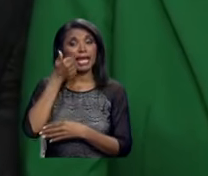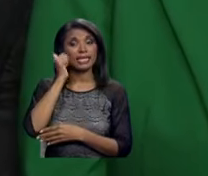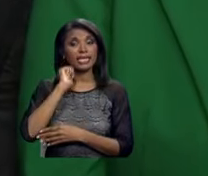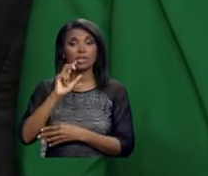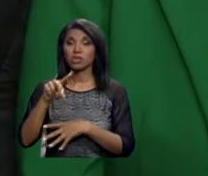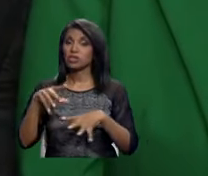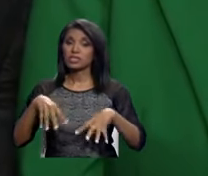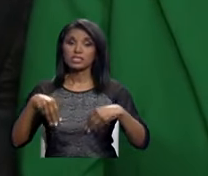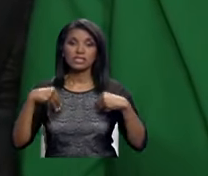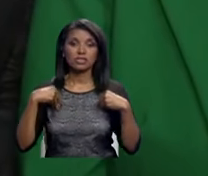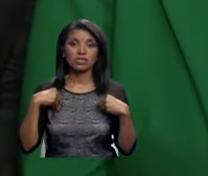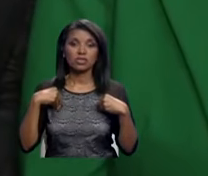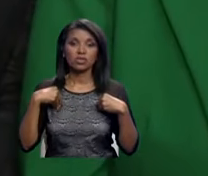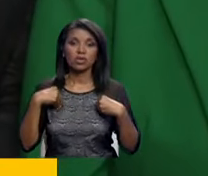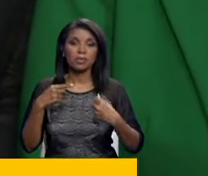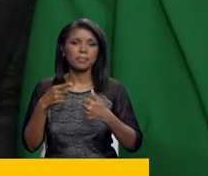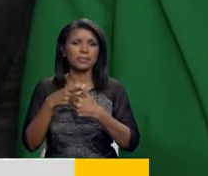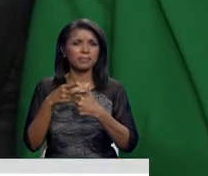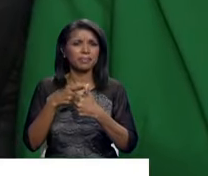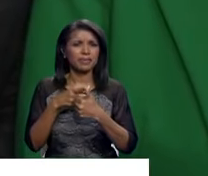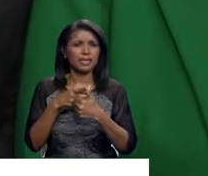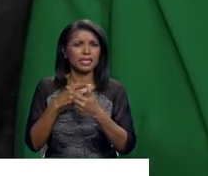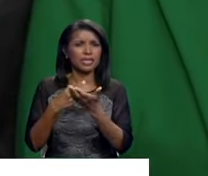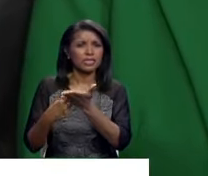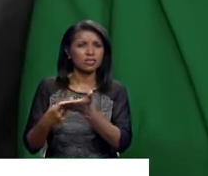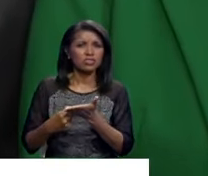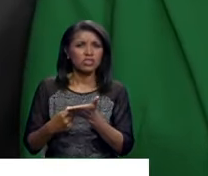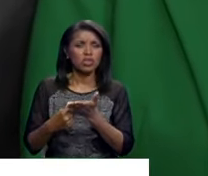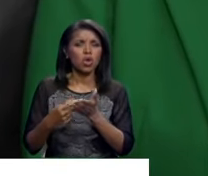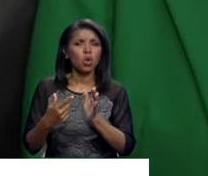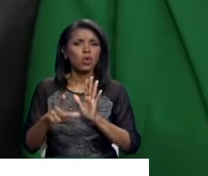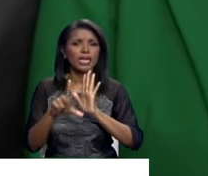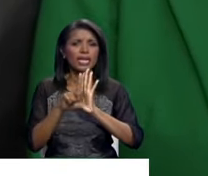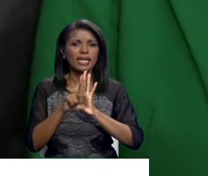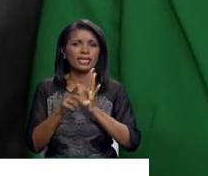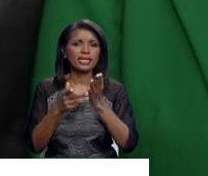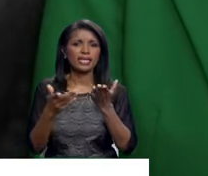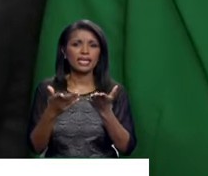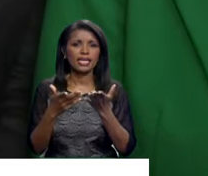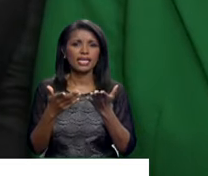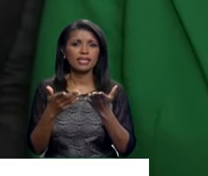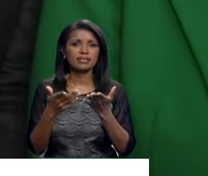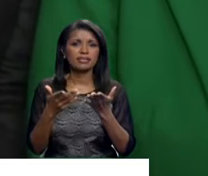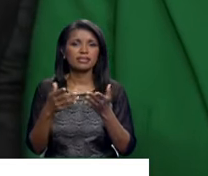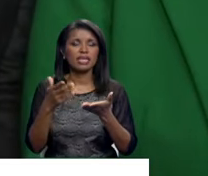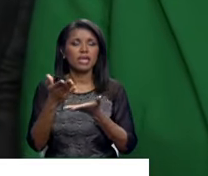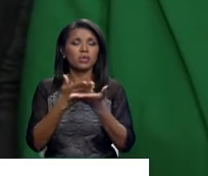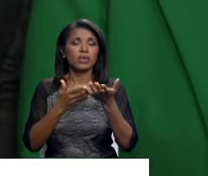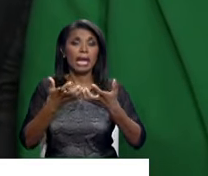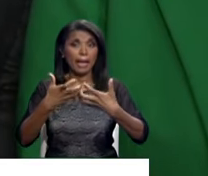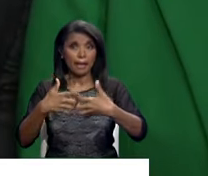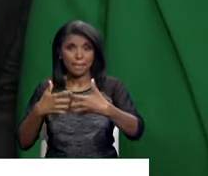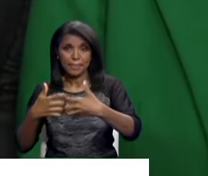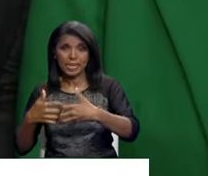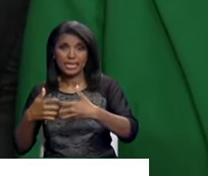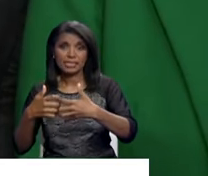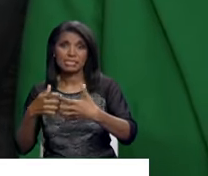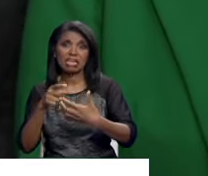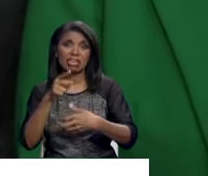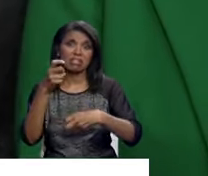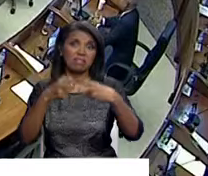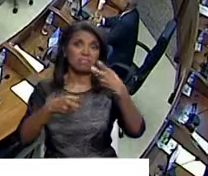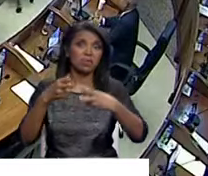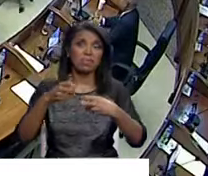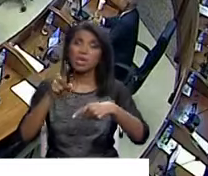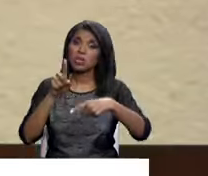rechazara en primer debate el proyecto de ley que buscaba inhabilitar de forma permanente aquellas empresas condenadas por